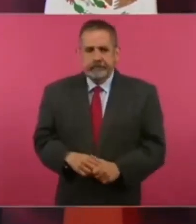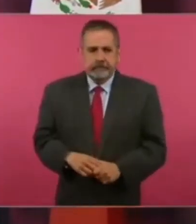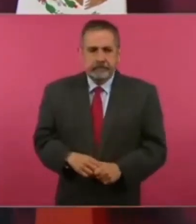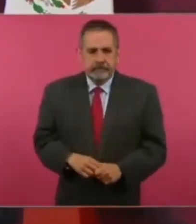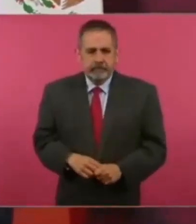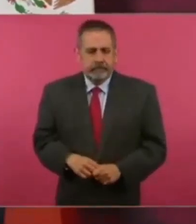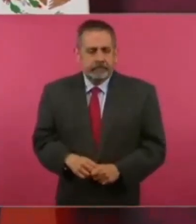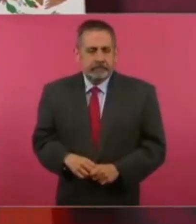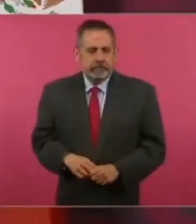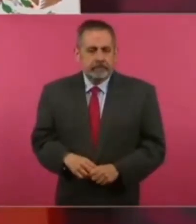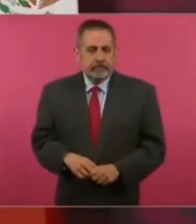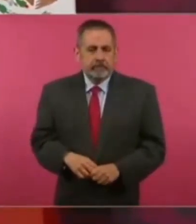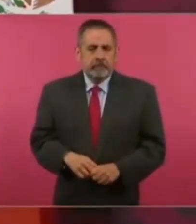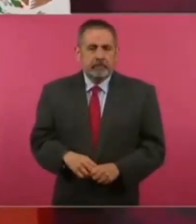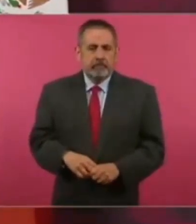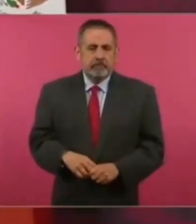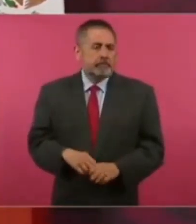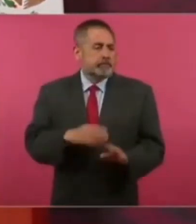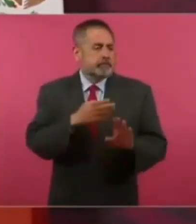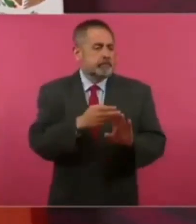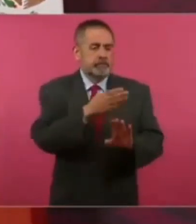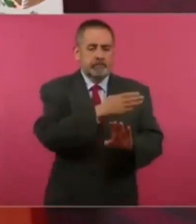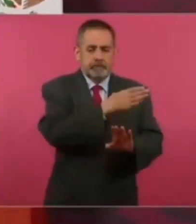su forma